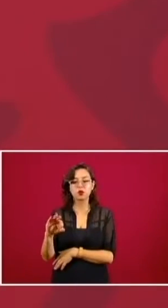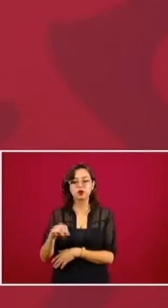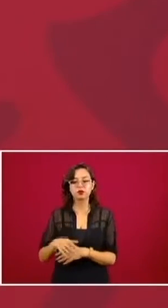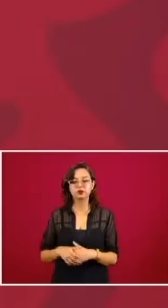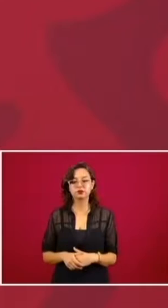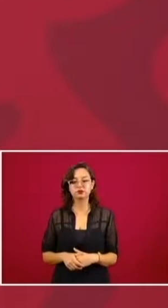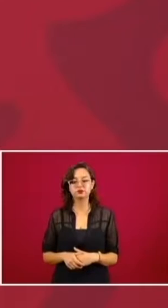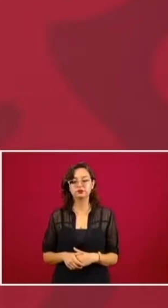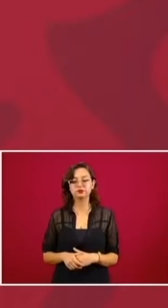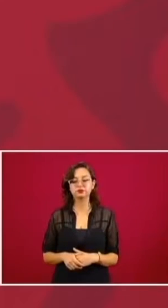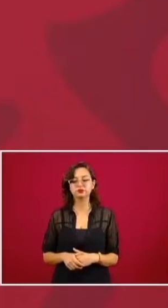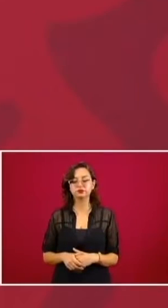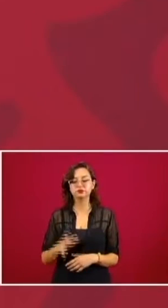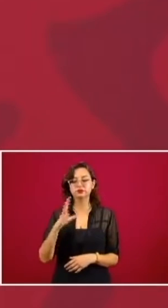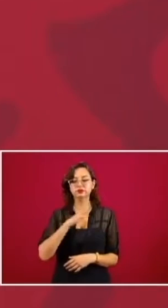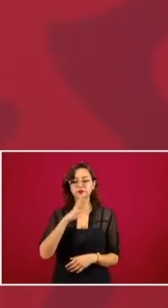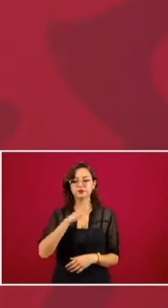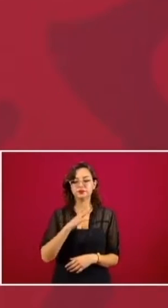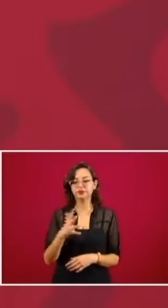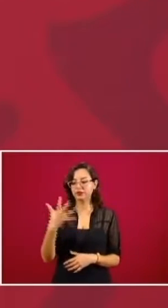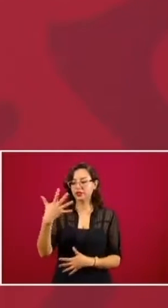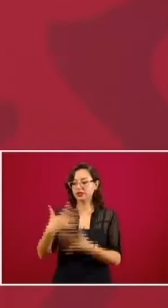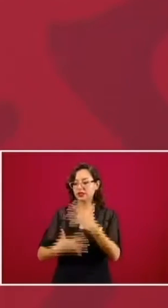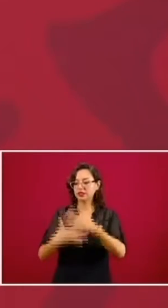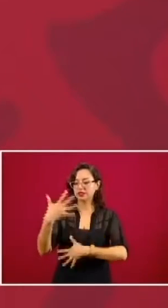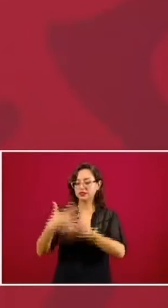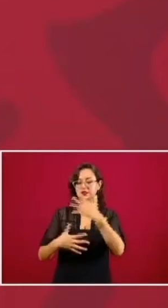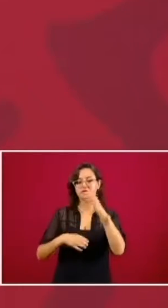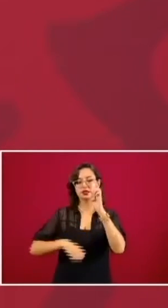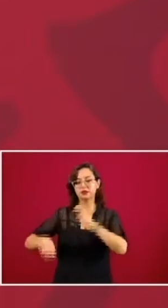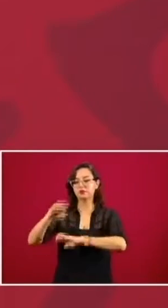Hablamos de que 15 empresas debían en general